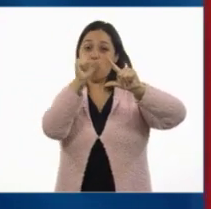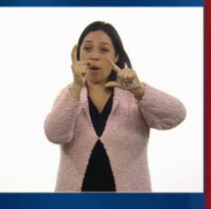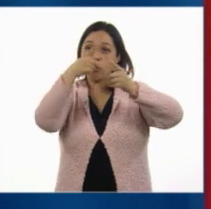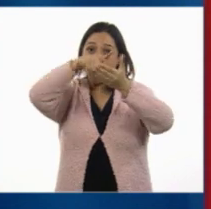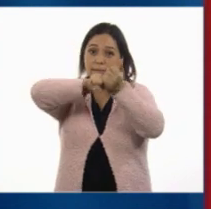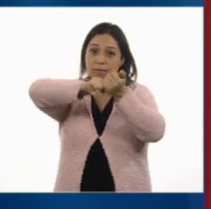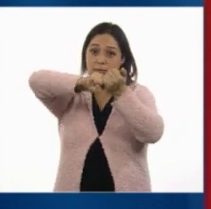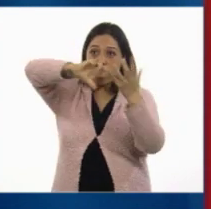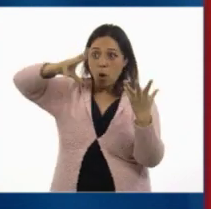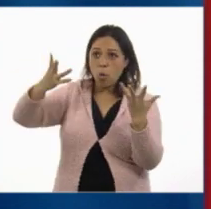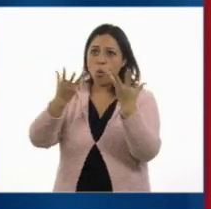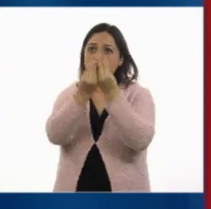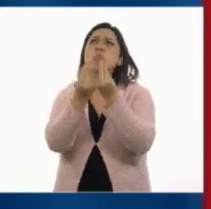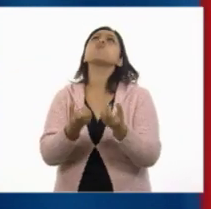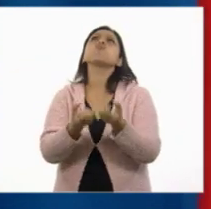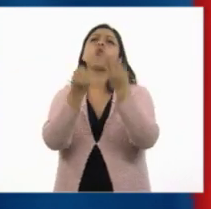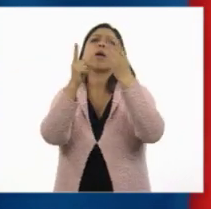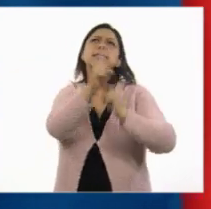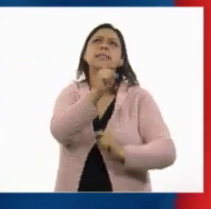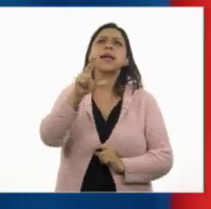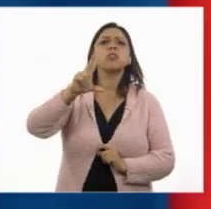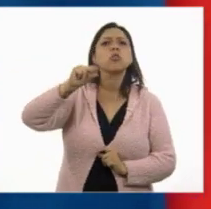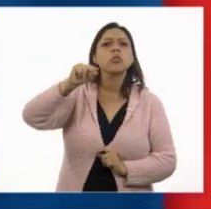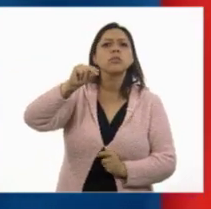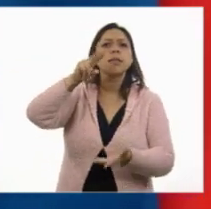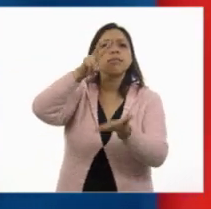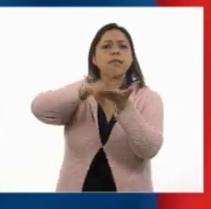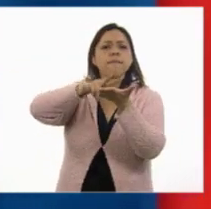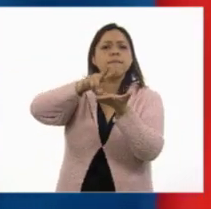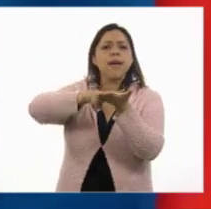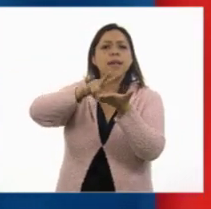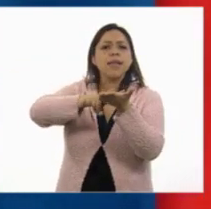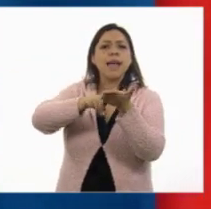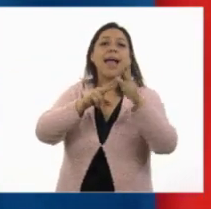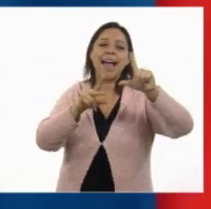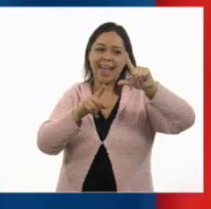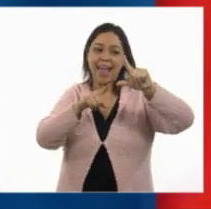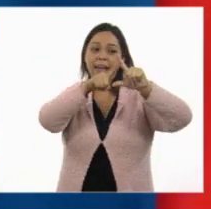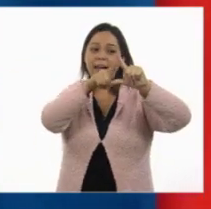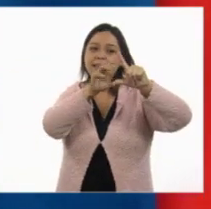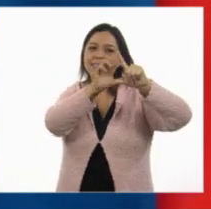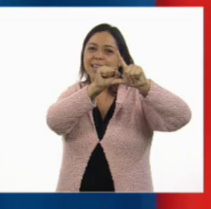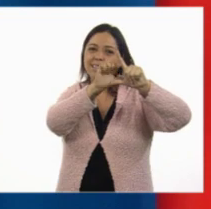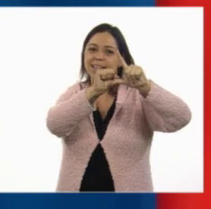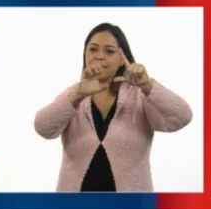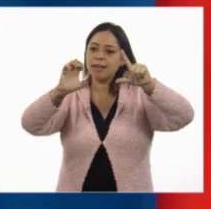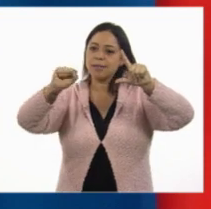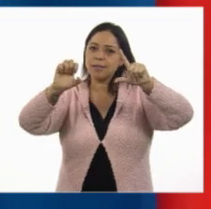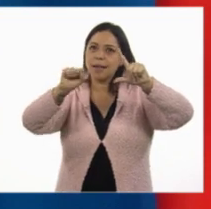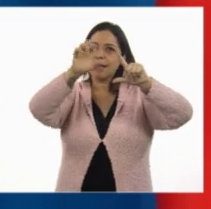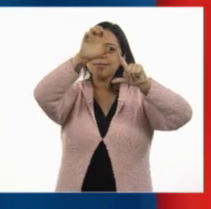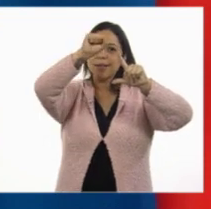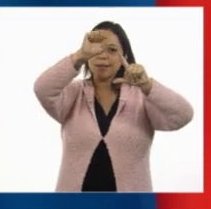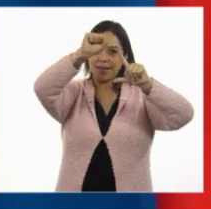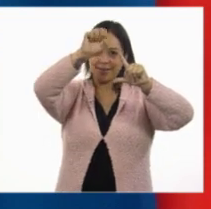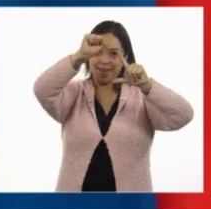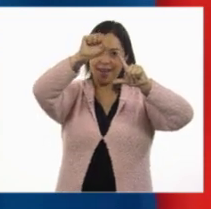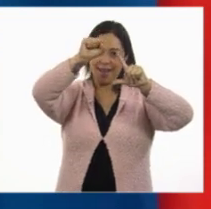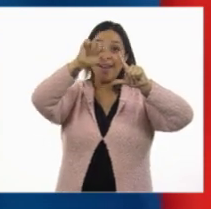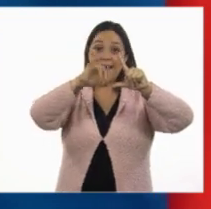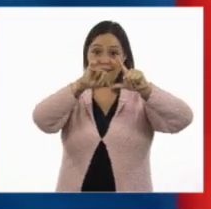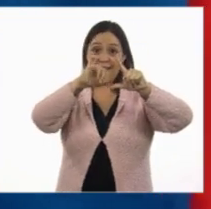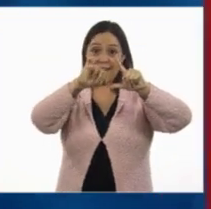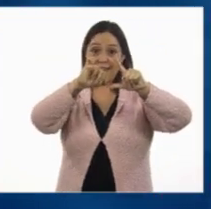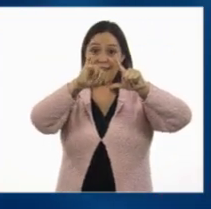interiores nos dan 180, pues aquí serían 60, 60 y 60. Son iguales, son menores de